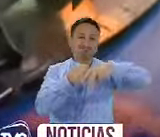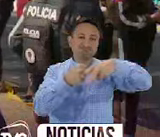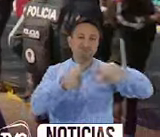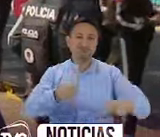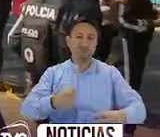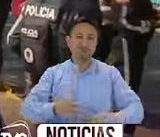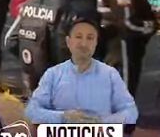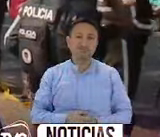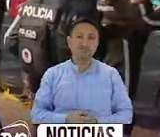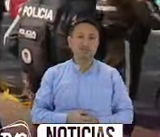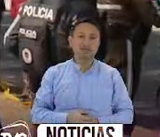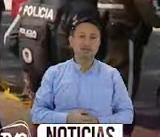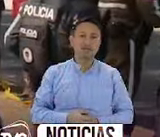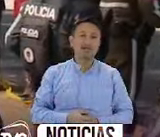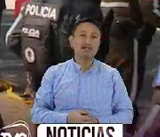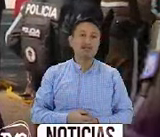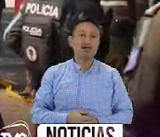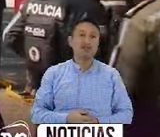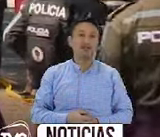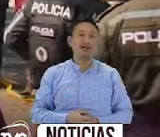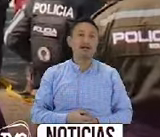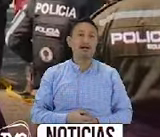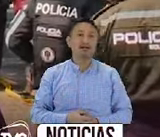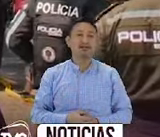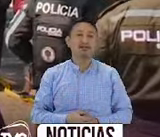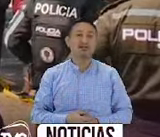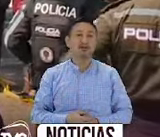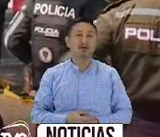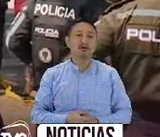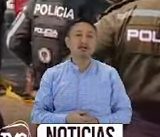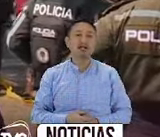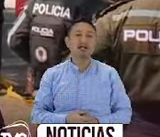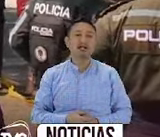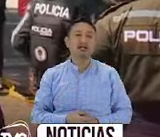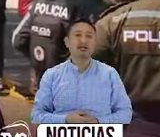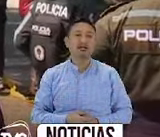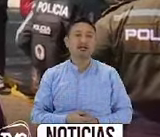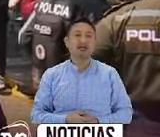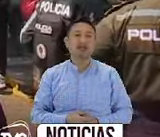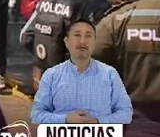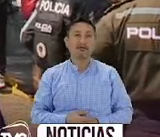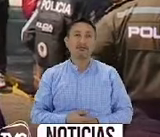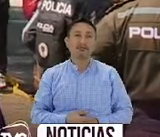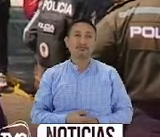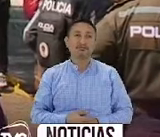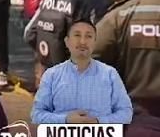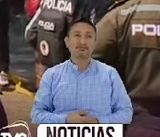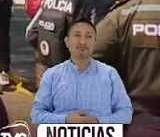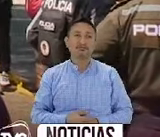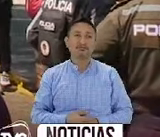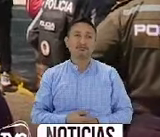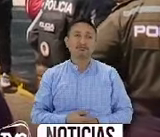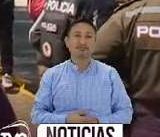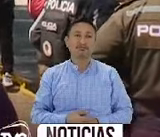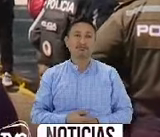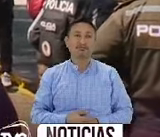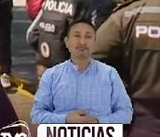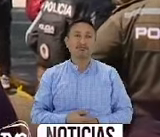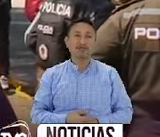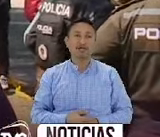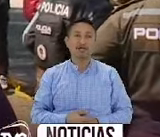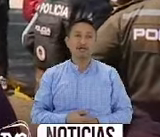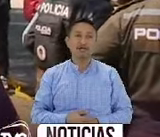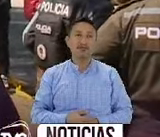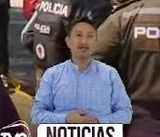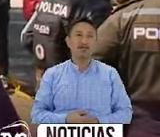proceder a verificar, se pudo observar que una persona se encontraba ya en el pavimento, en estado, en este caso ya